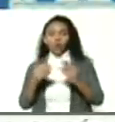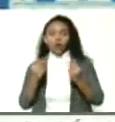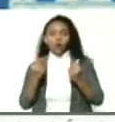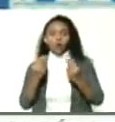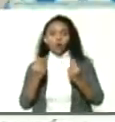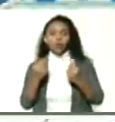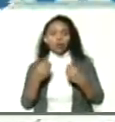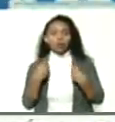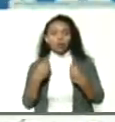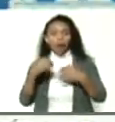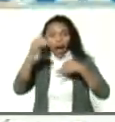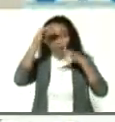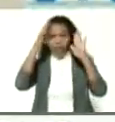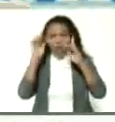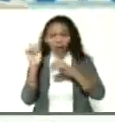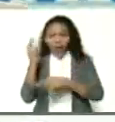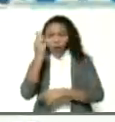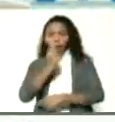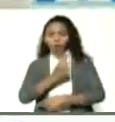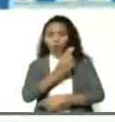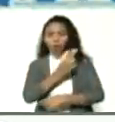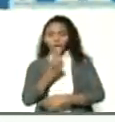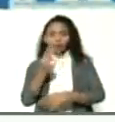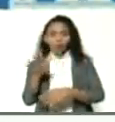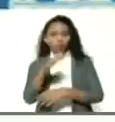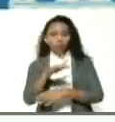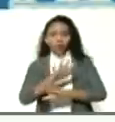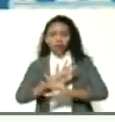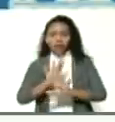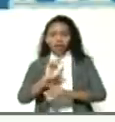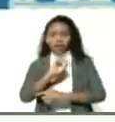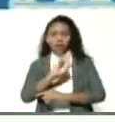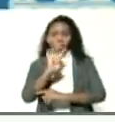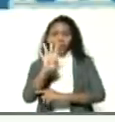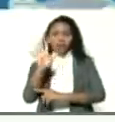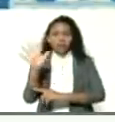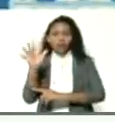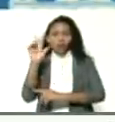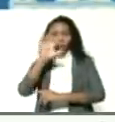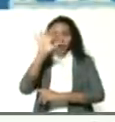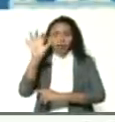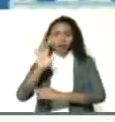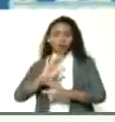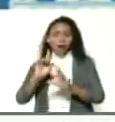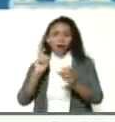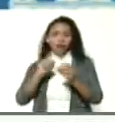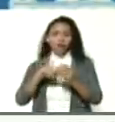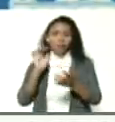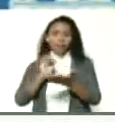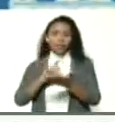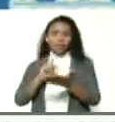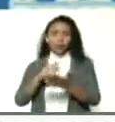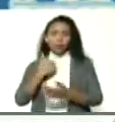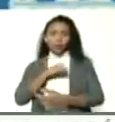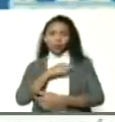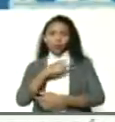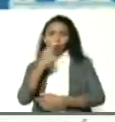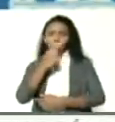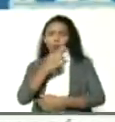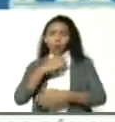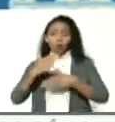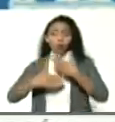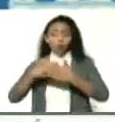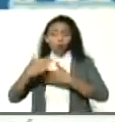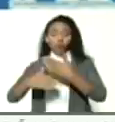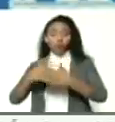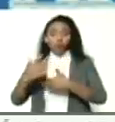para atender este compromiso donde ya 145 países forman parte y estamos comprometidos a acelerar